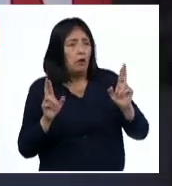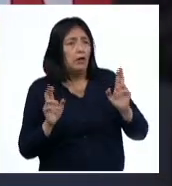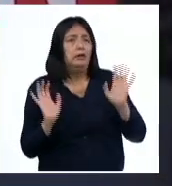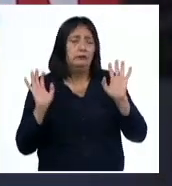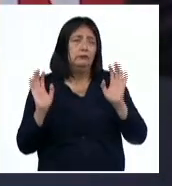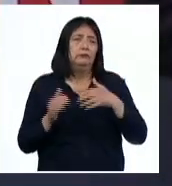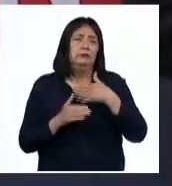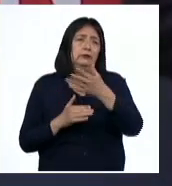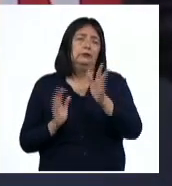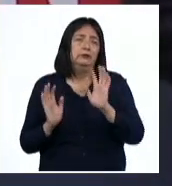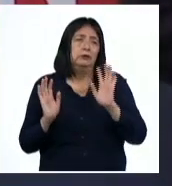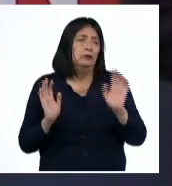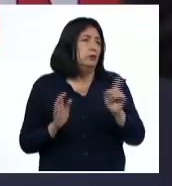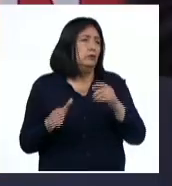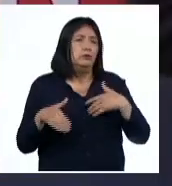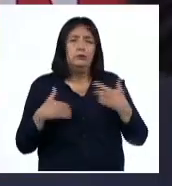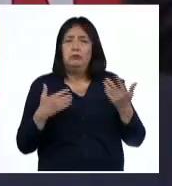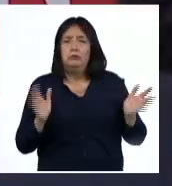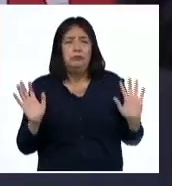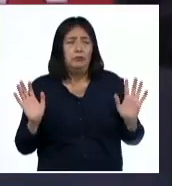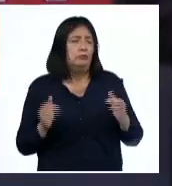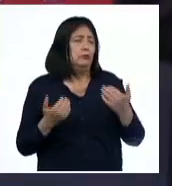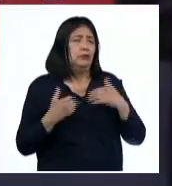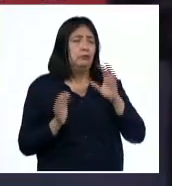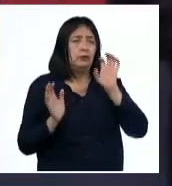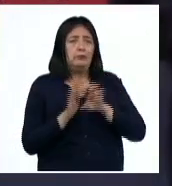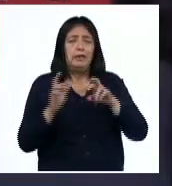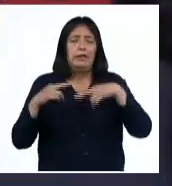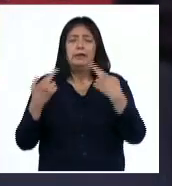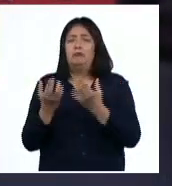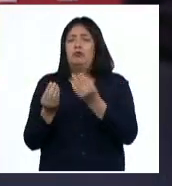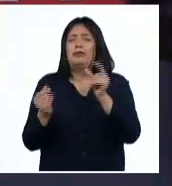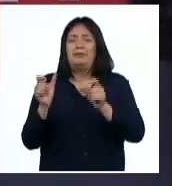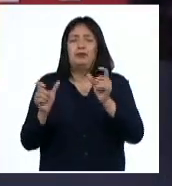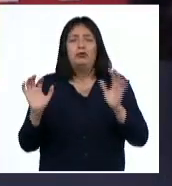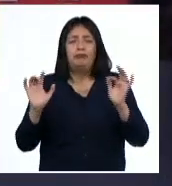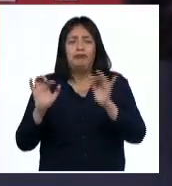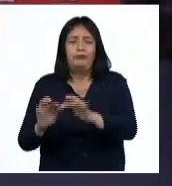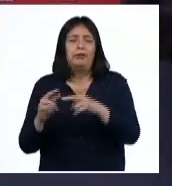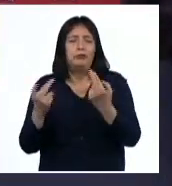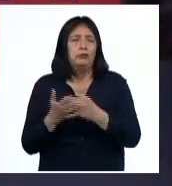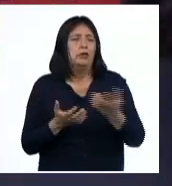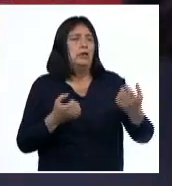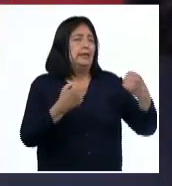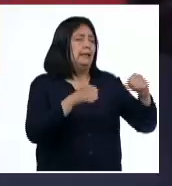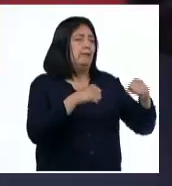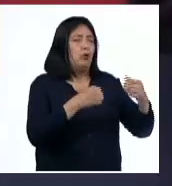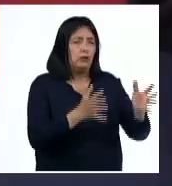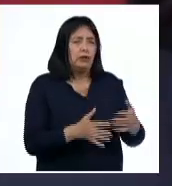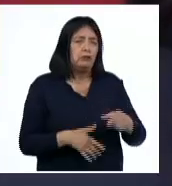fecha no podemos tener, por ejemplo, reuniones masivas de personas en campos